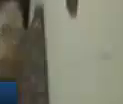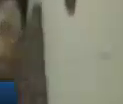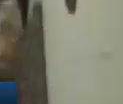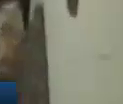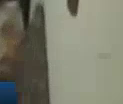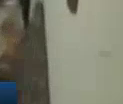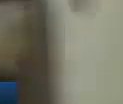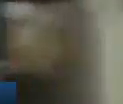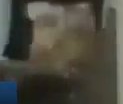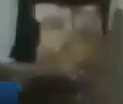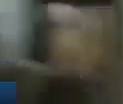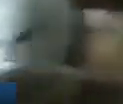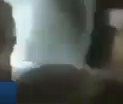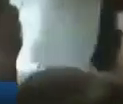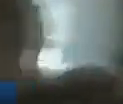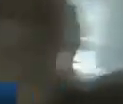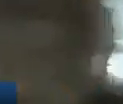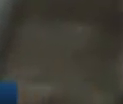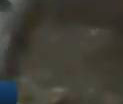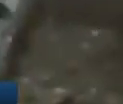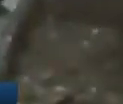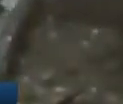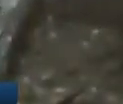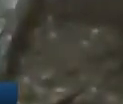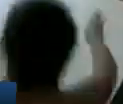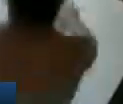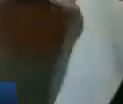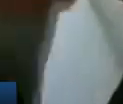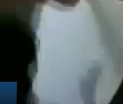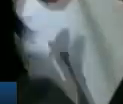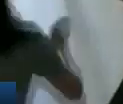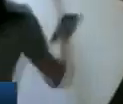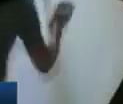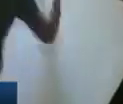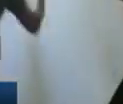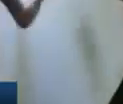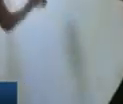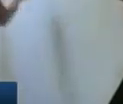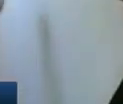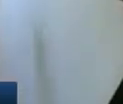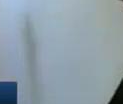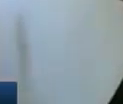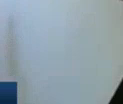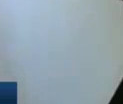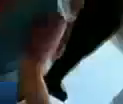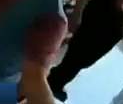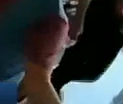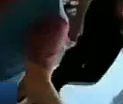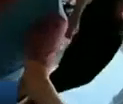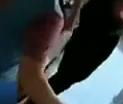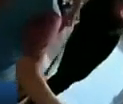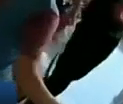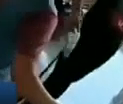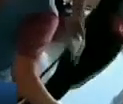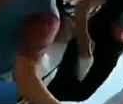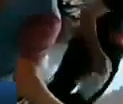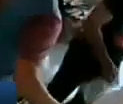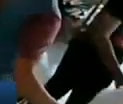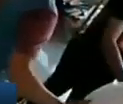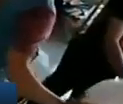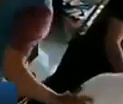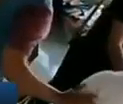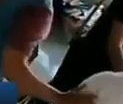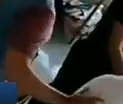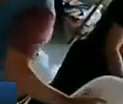Sismo de 6 grados se registró en la provincia de Guayas. El epicentro se localizó a casi 60 kilómetros de profundidad, en el cantón